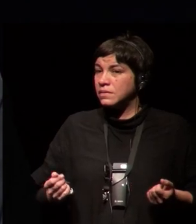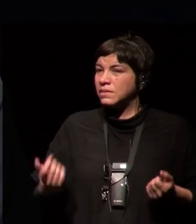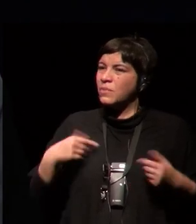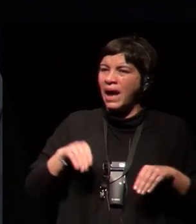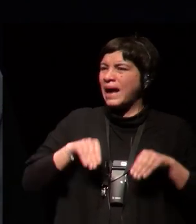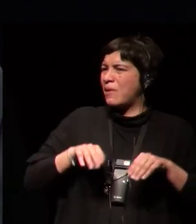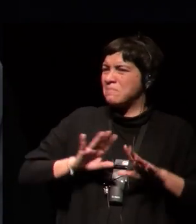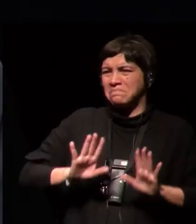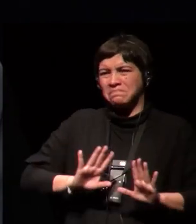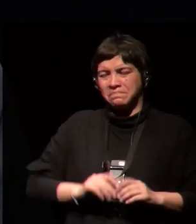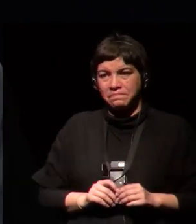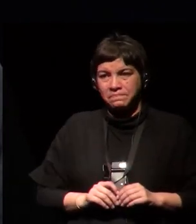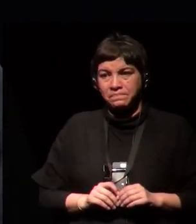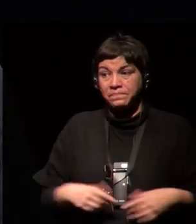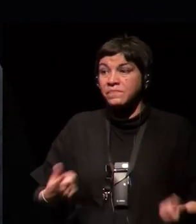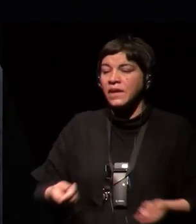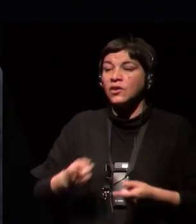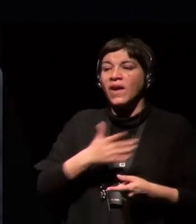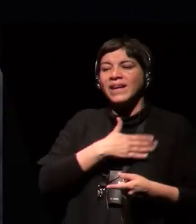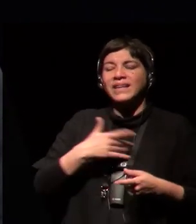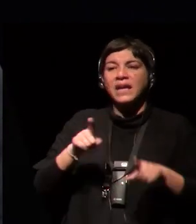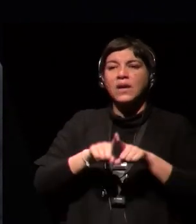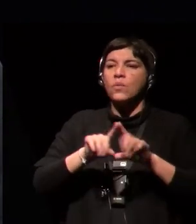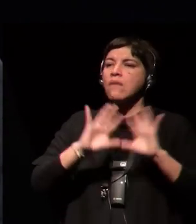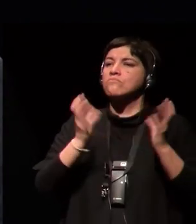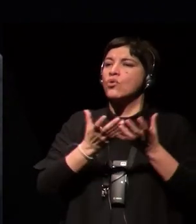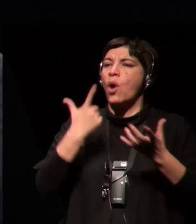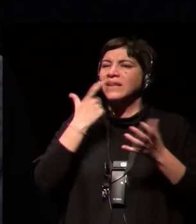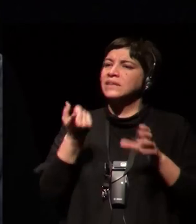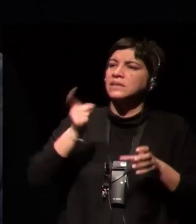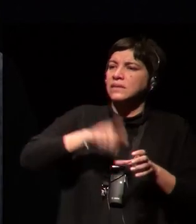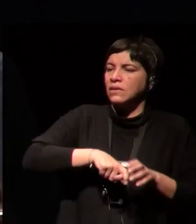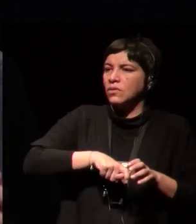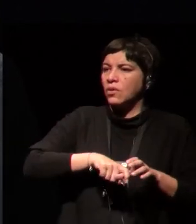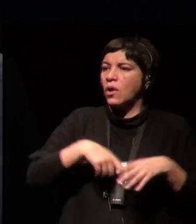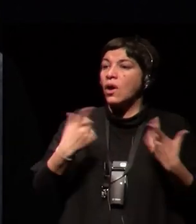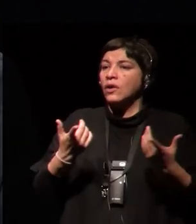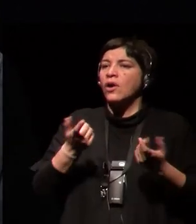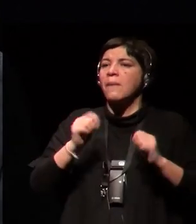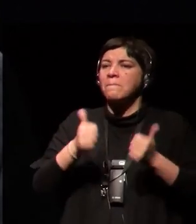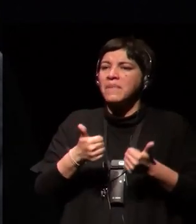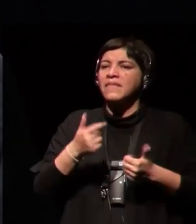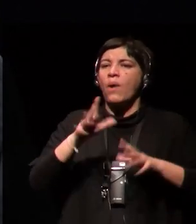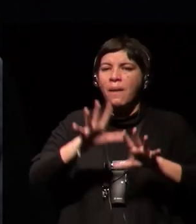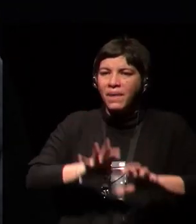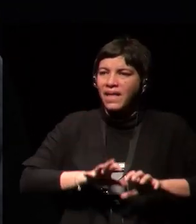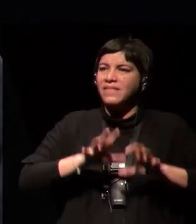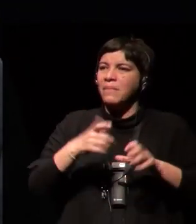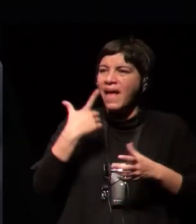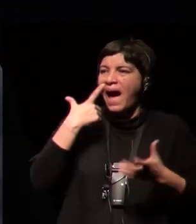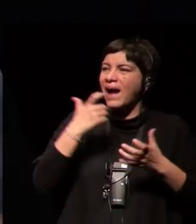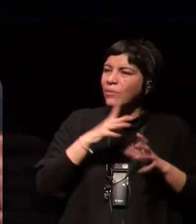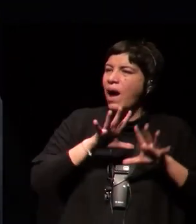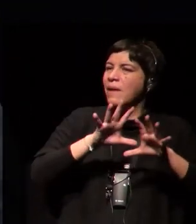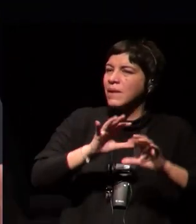Quería formar parte de este mundo artístico y juntos empezaron a aprender arte y empezaron a montar el